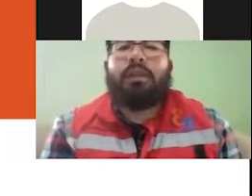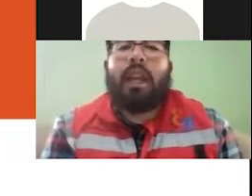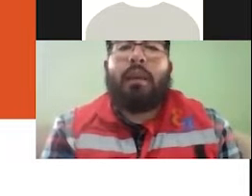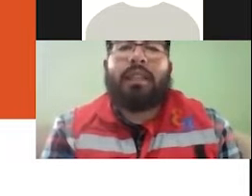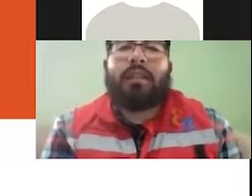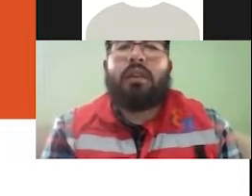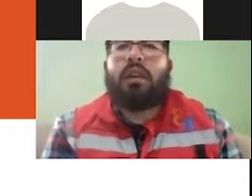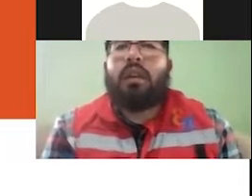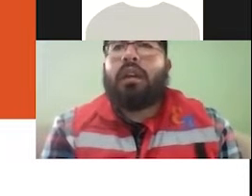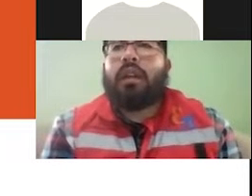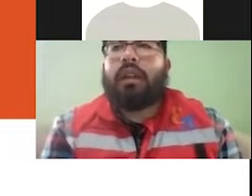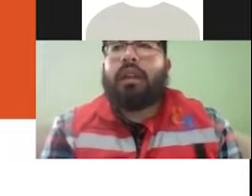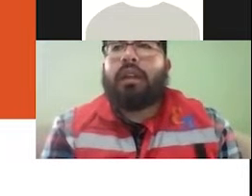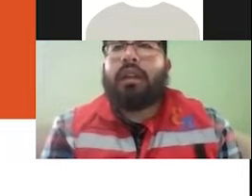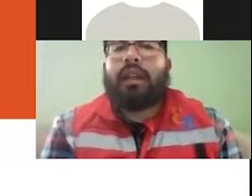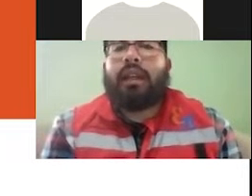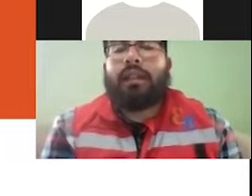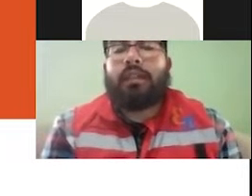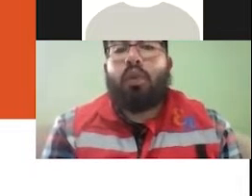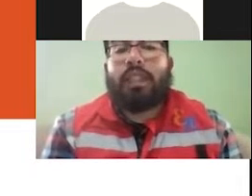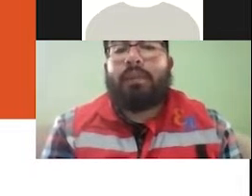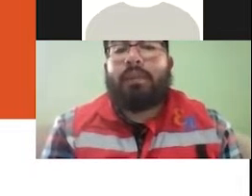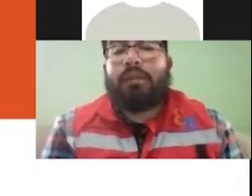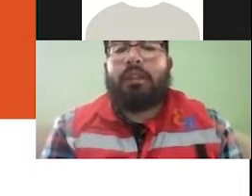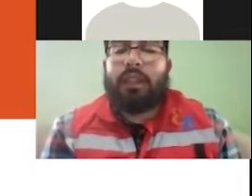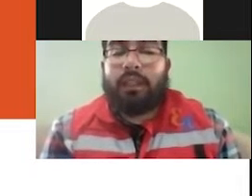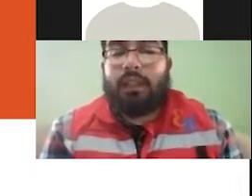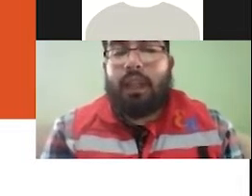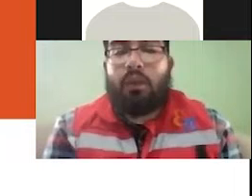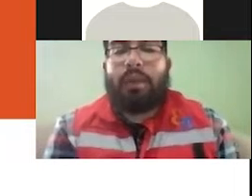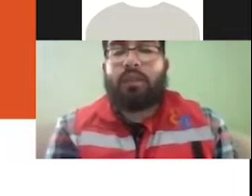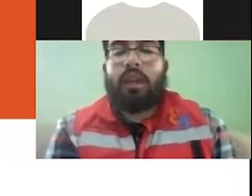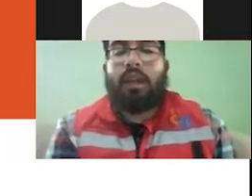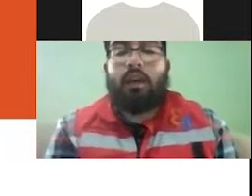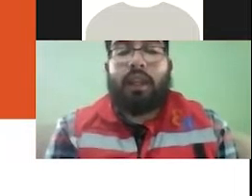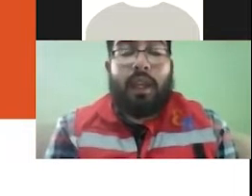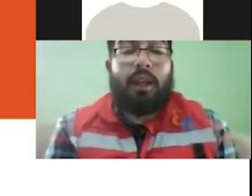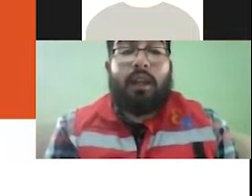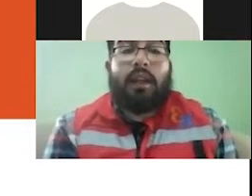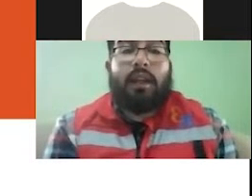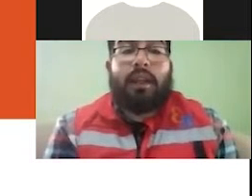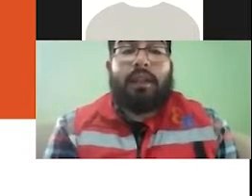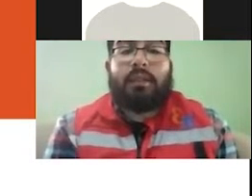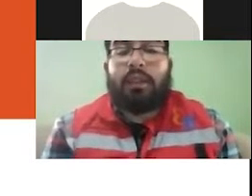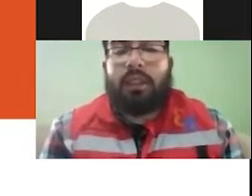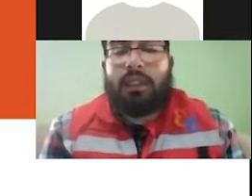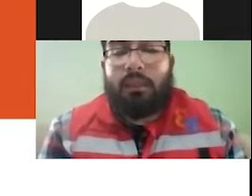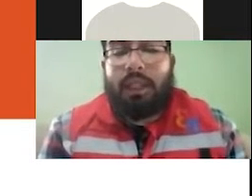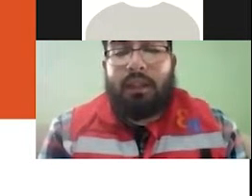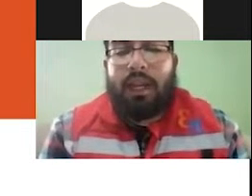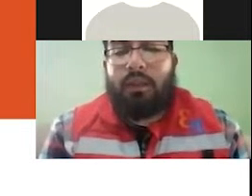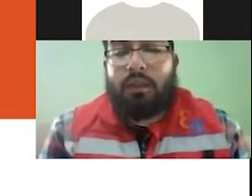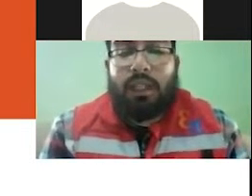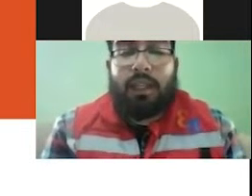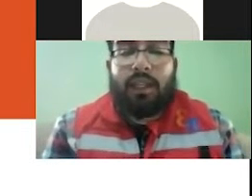medicamentos contra la presión, que son muy específicos y que quizás hay algún personal que lo requiera. Es importante también